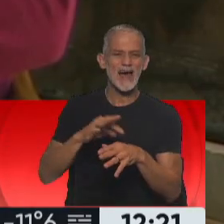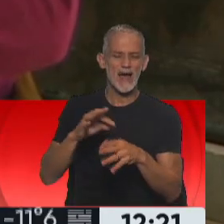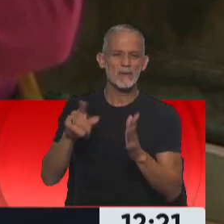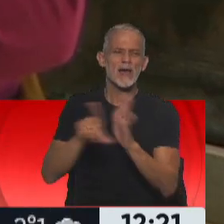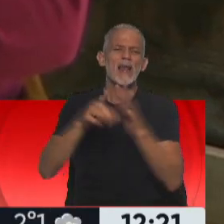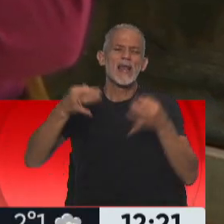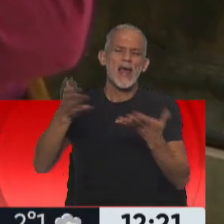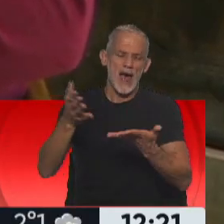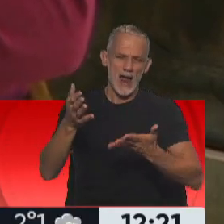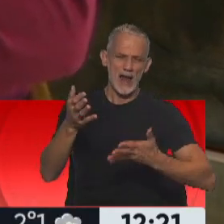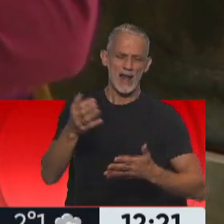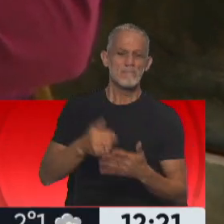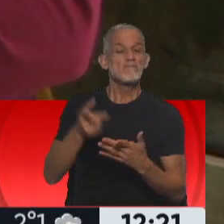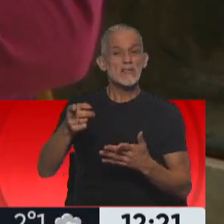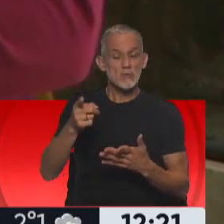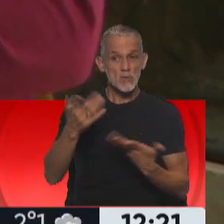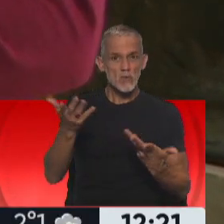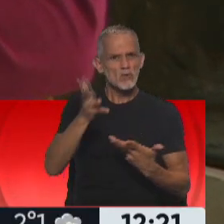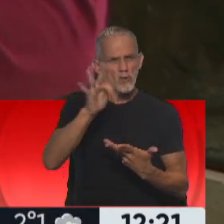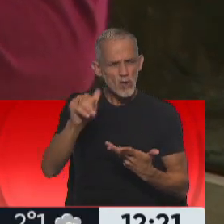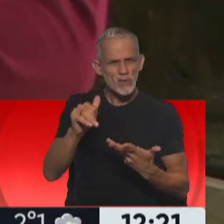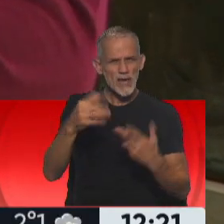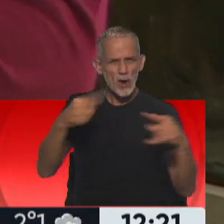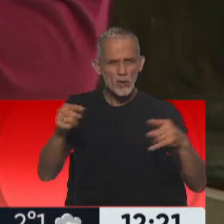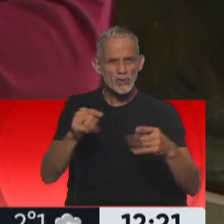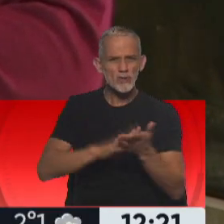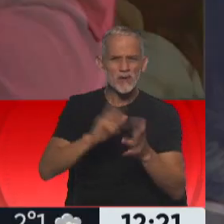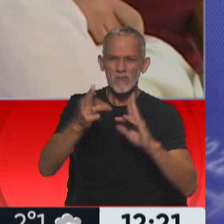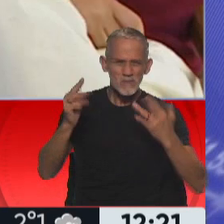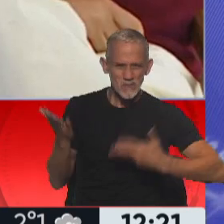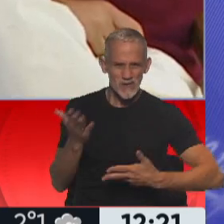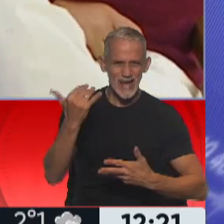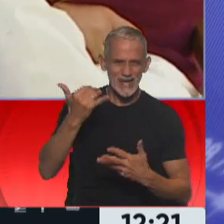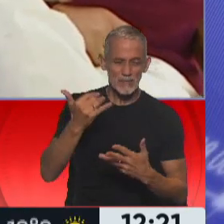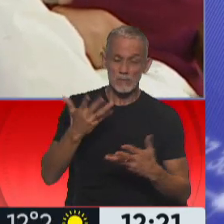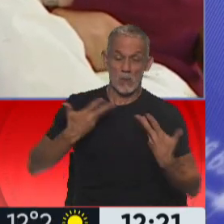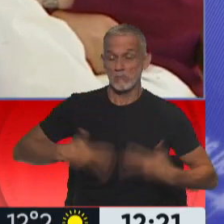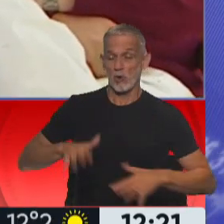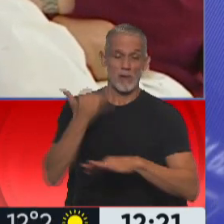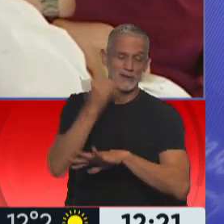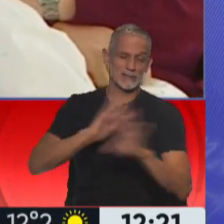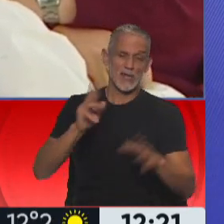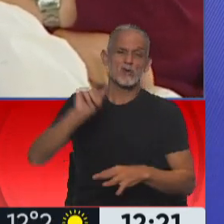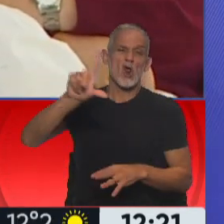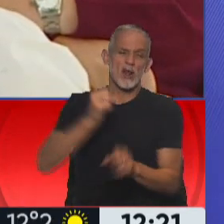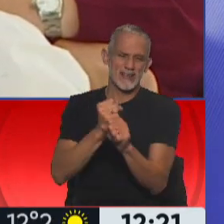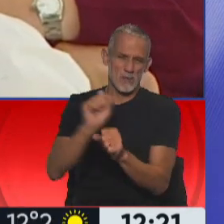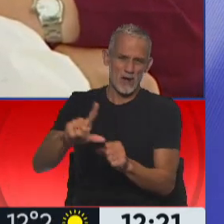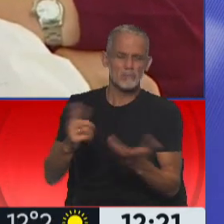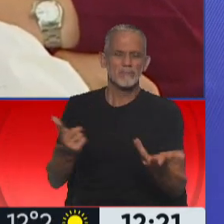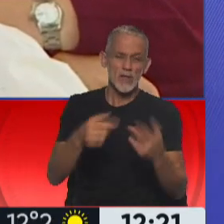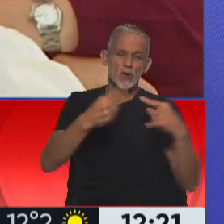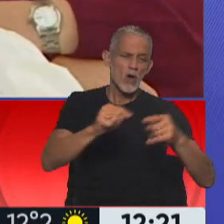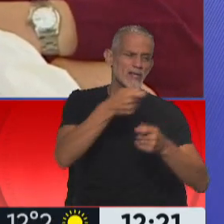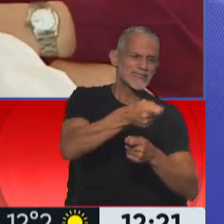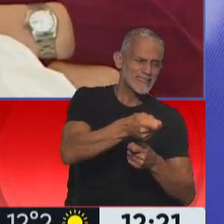con lo cual me imagino estará topándose o estará acostumbrado, no digo por supuesto que ha naturalizado, pero sí desde su rol, desde su profesión, este tipo de